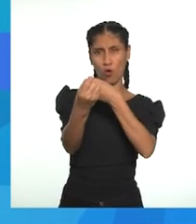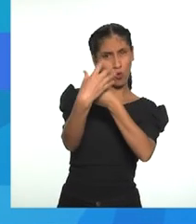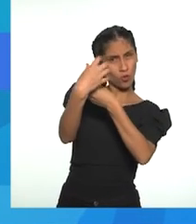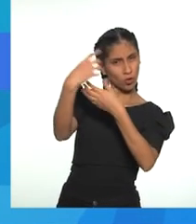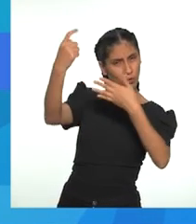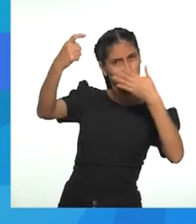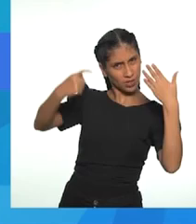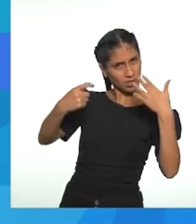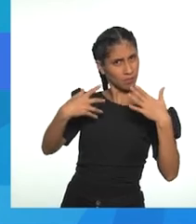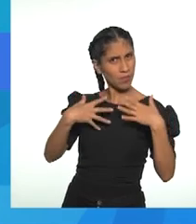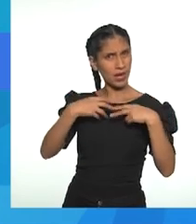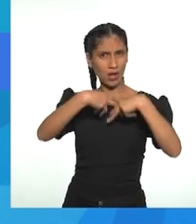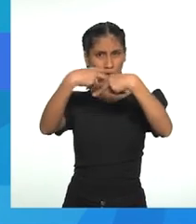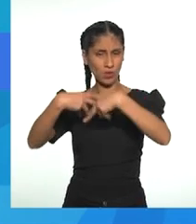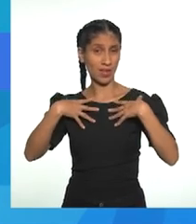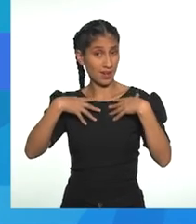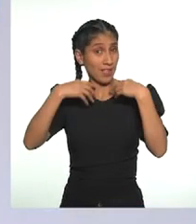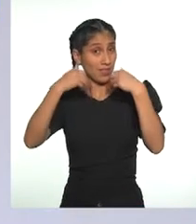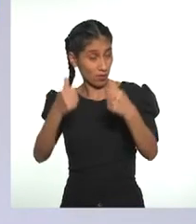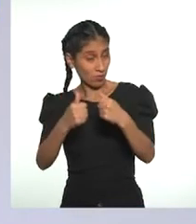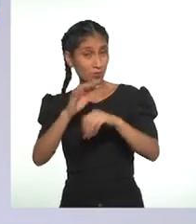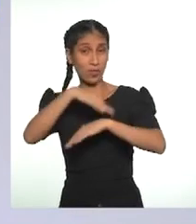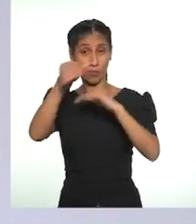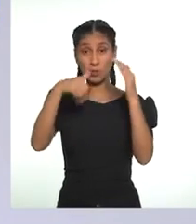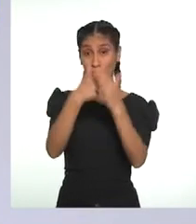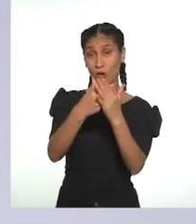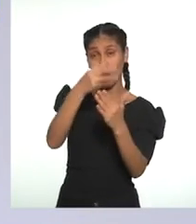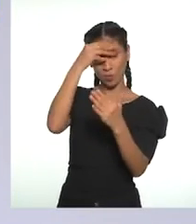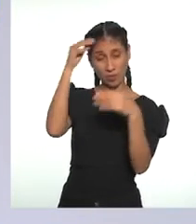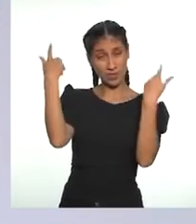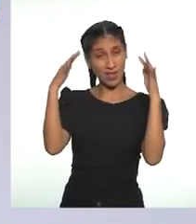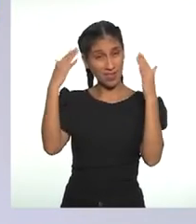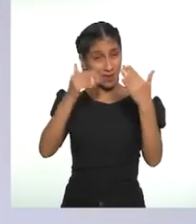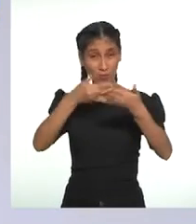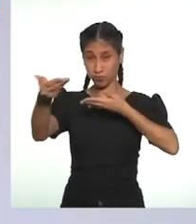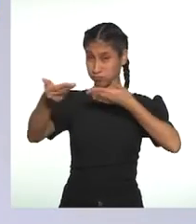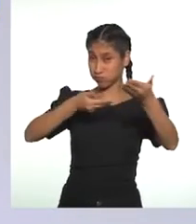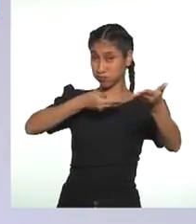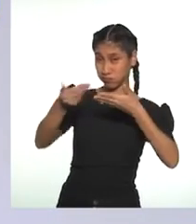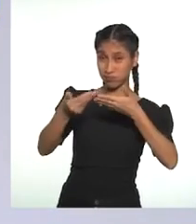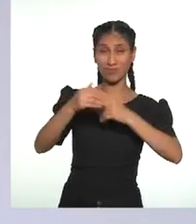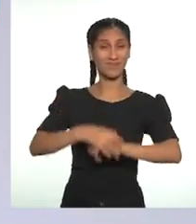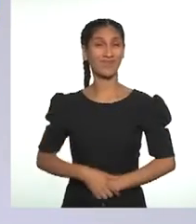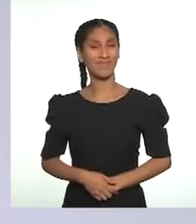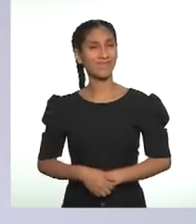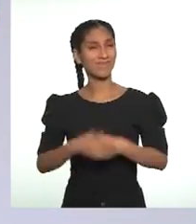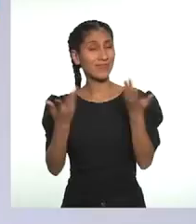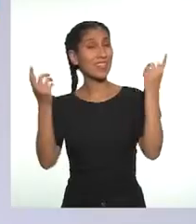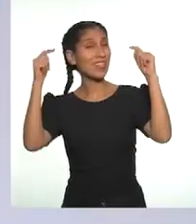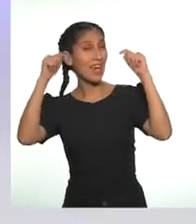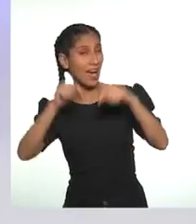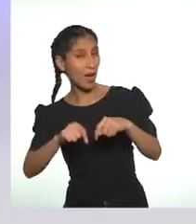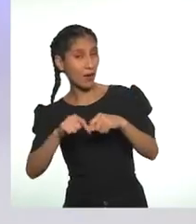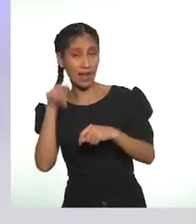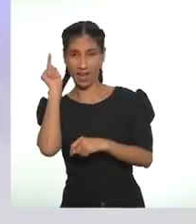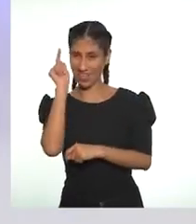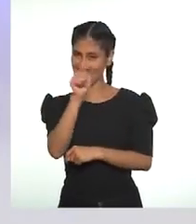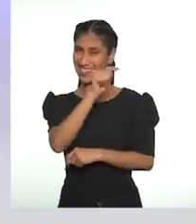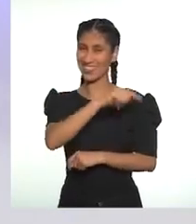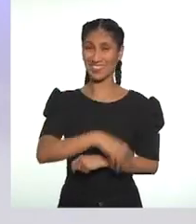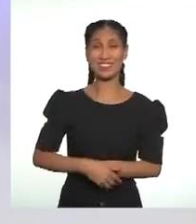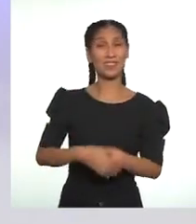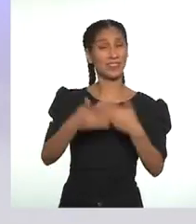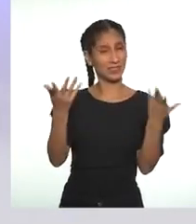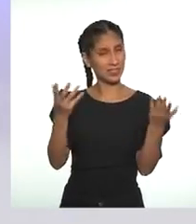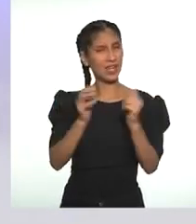salud respiratoria. Y así, compartir todos los conocimientos que hemos venido adquiriendo durante esta semana. Y ahora